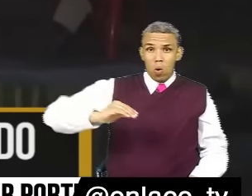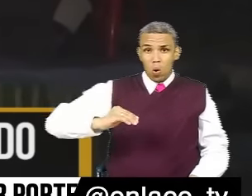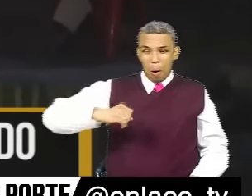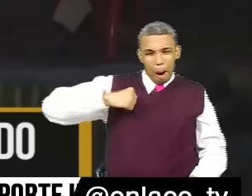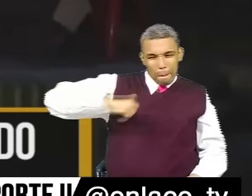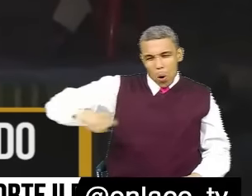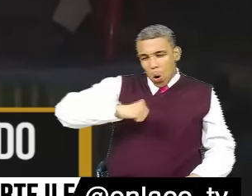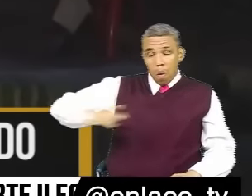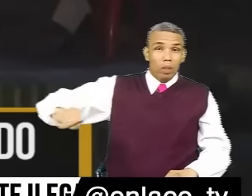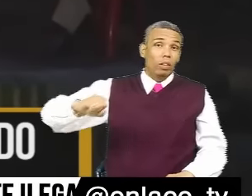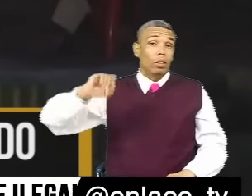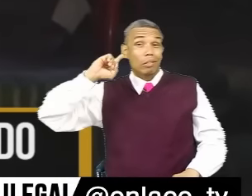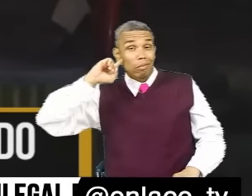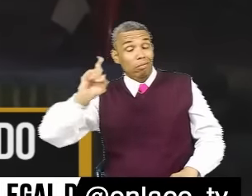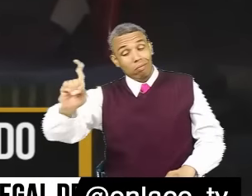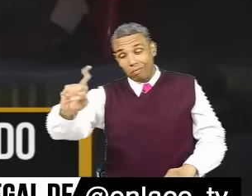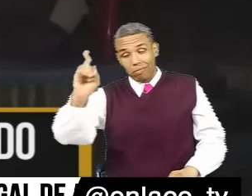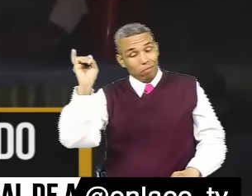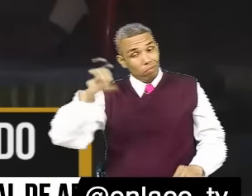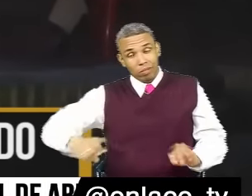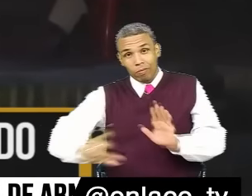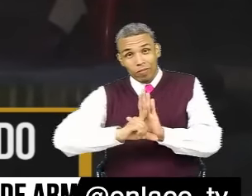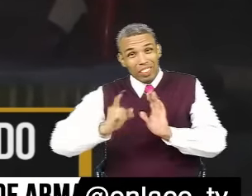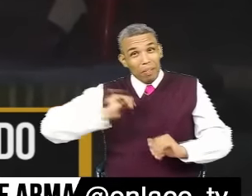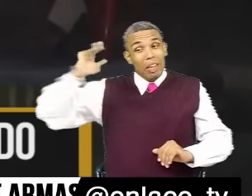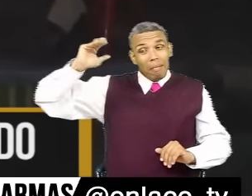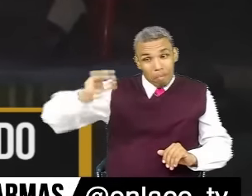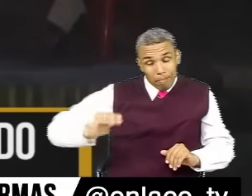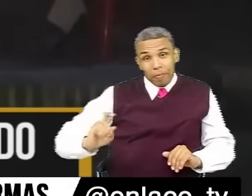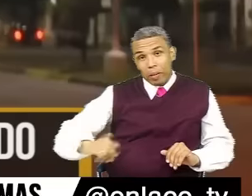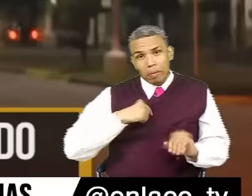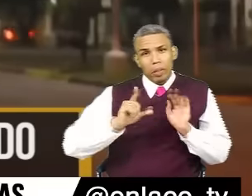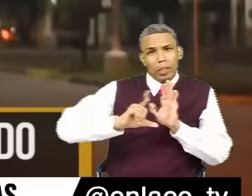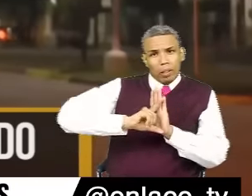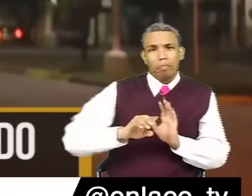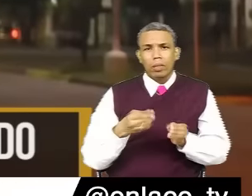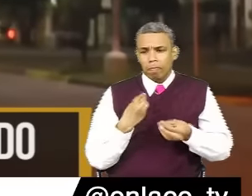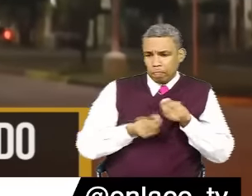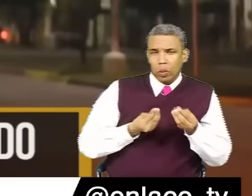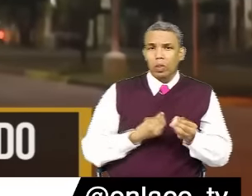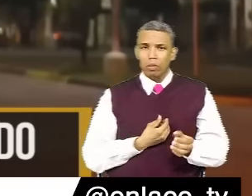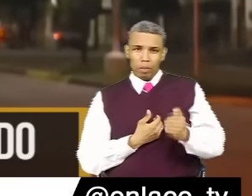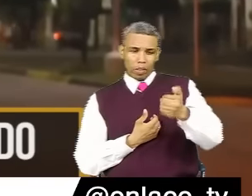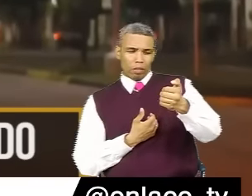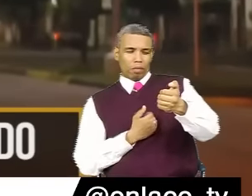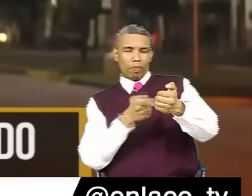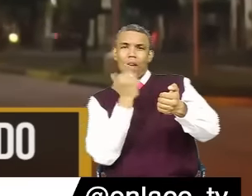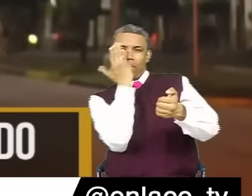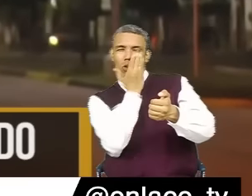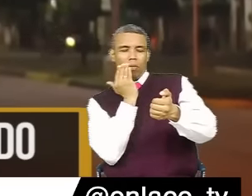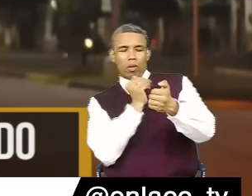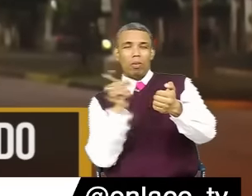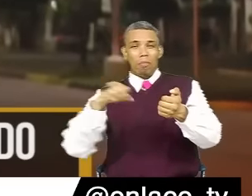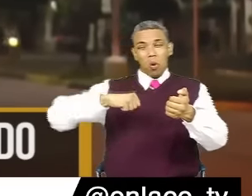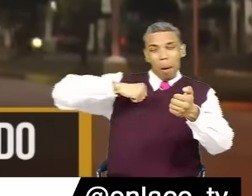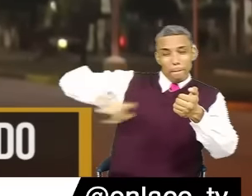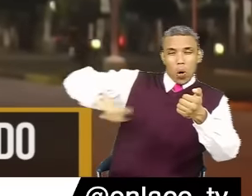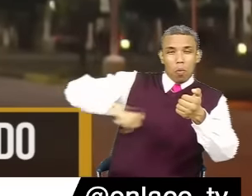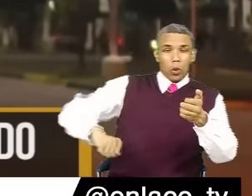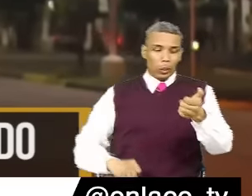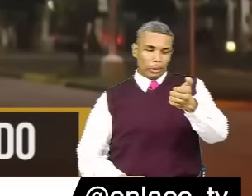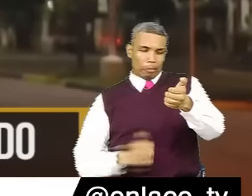Bermeja. Solamente se hizo el proceso de toma de la medición de ruido con base